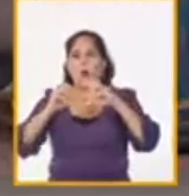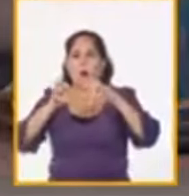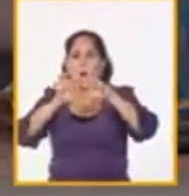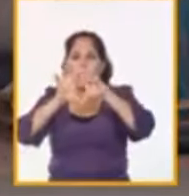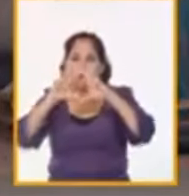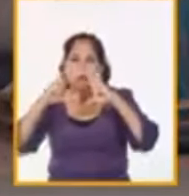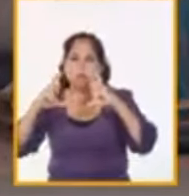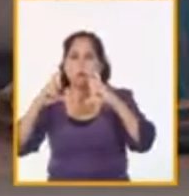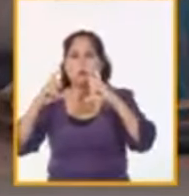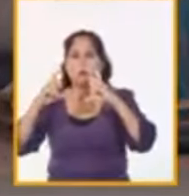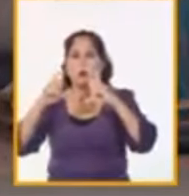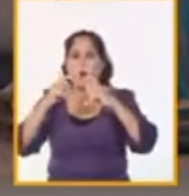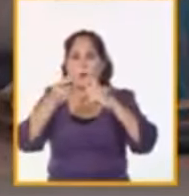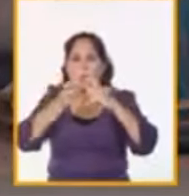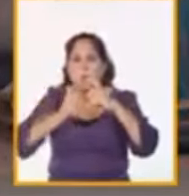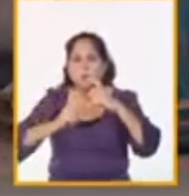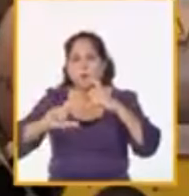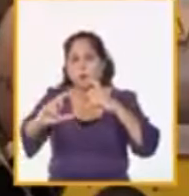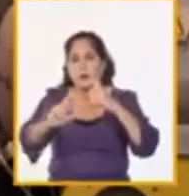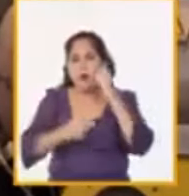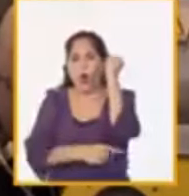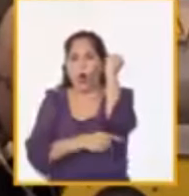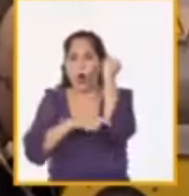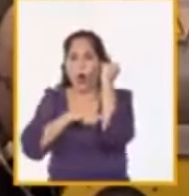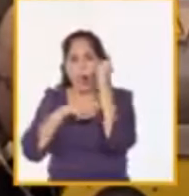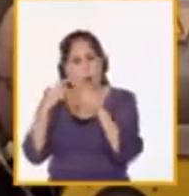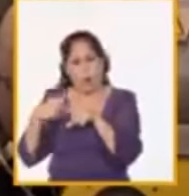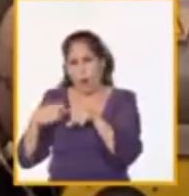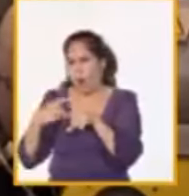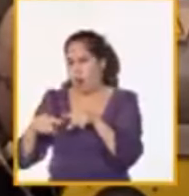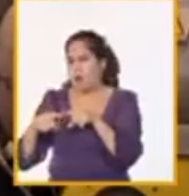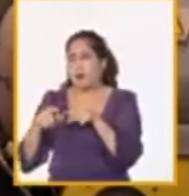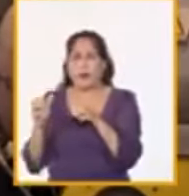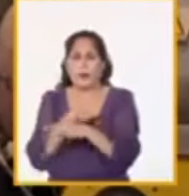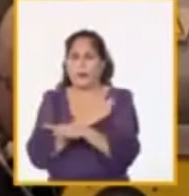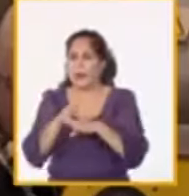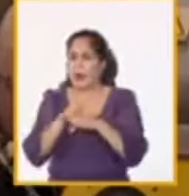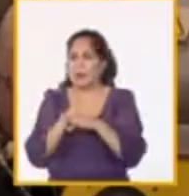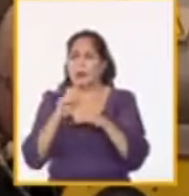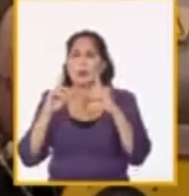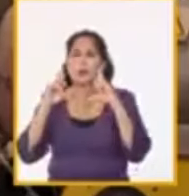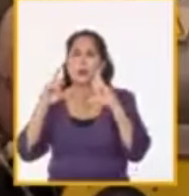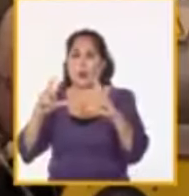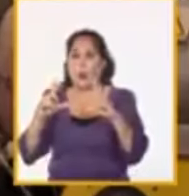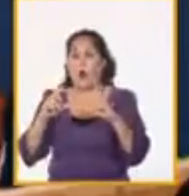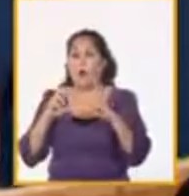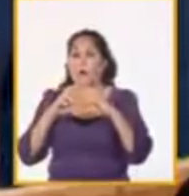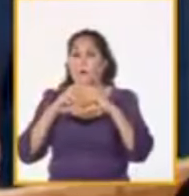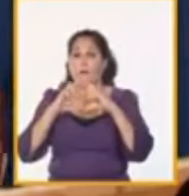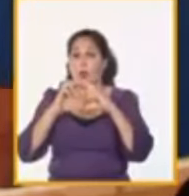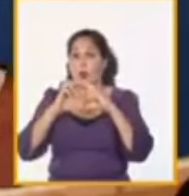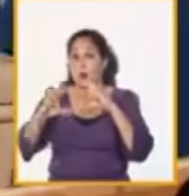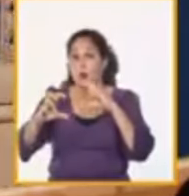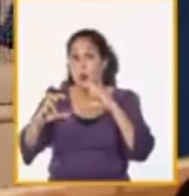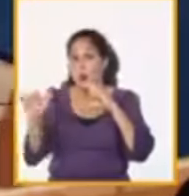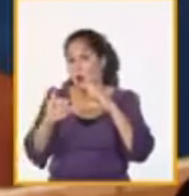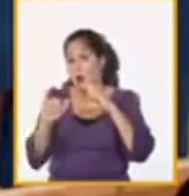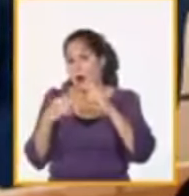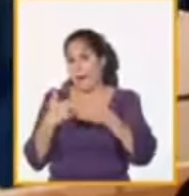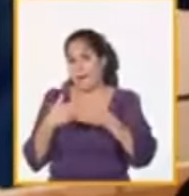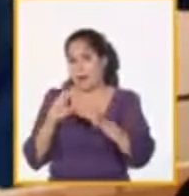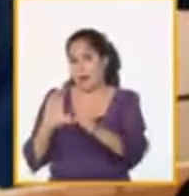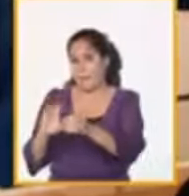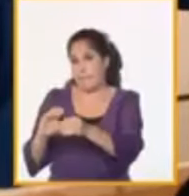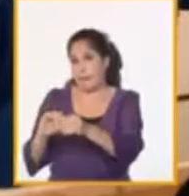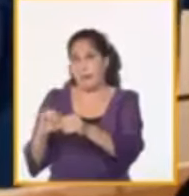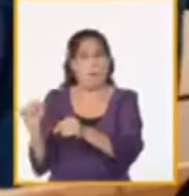Encadenamientos productivos con otros actores de la economía, incluidos los no estatales, permiten a la